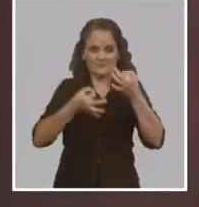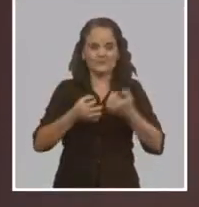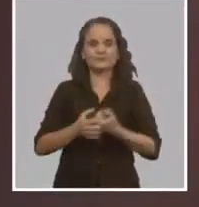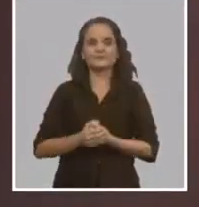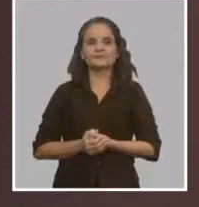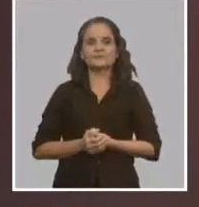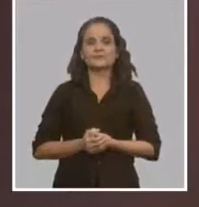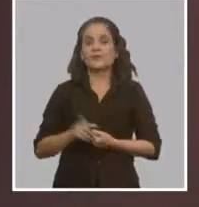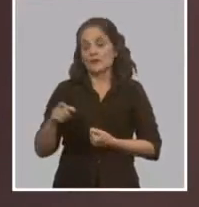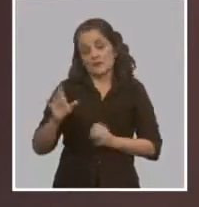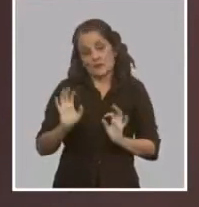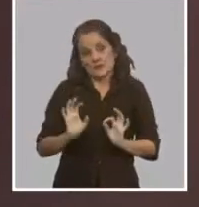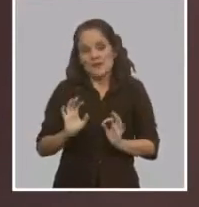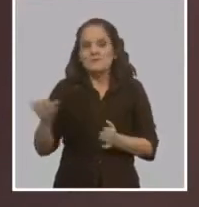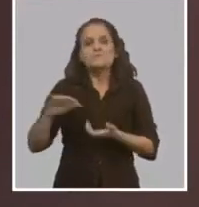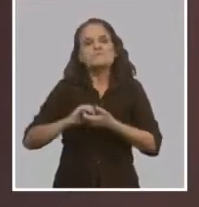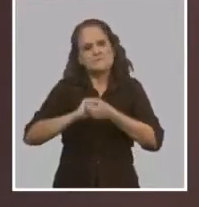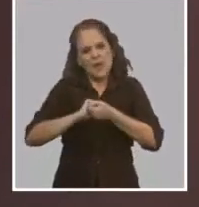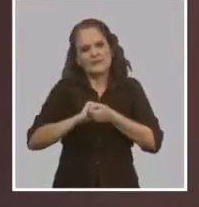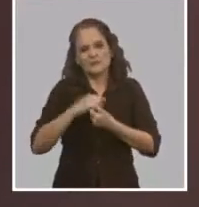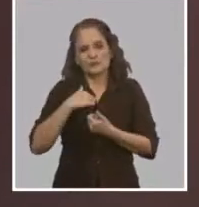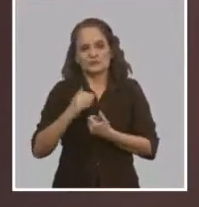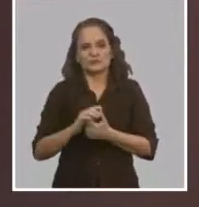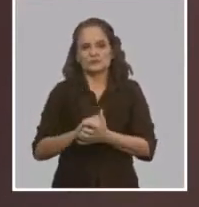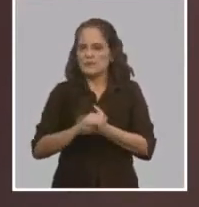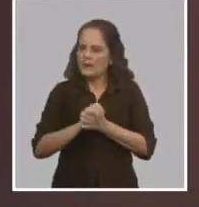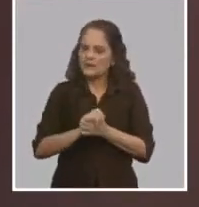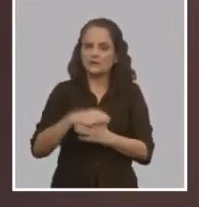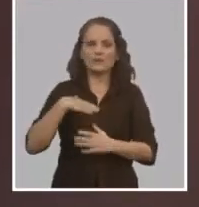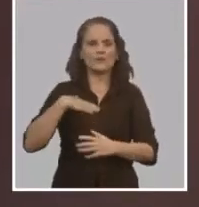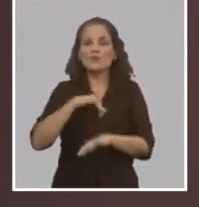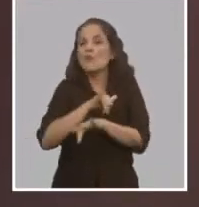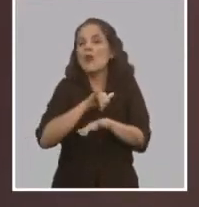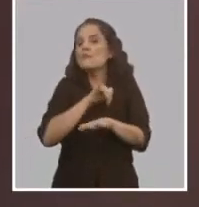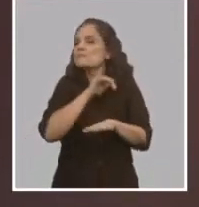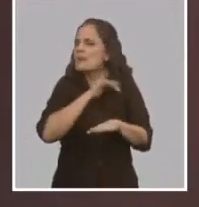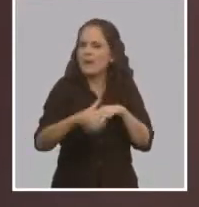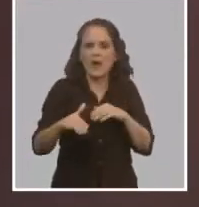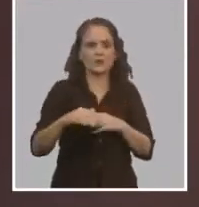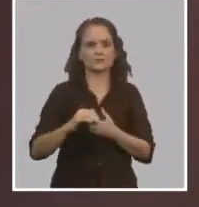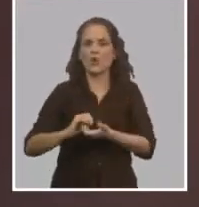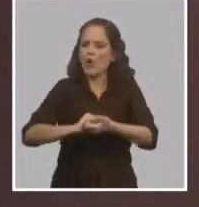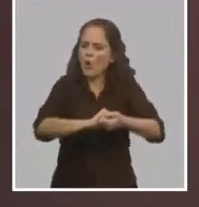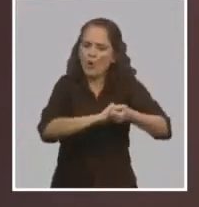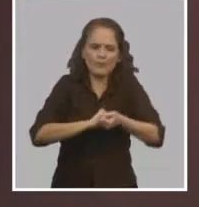Es mi amigo, es mi hermano, es un gran compañero,